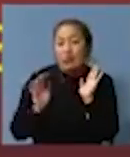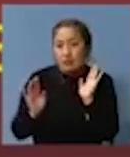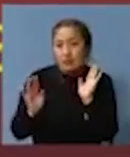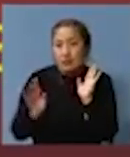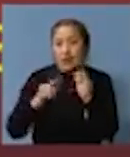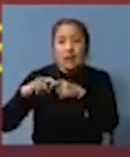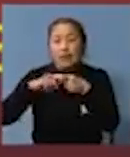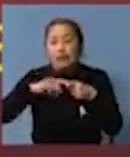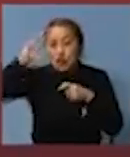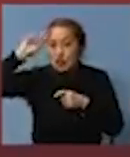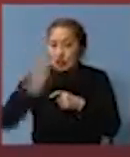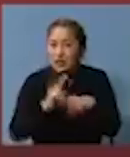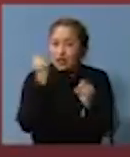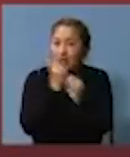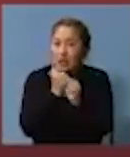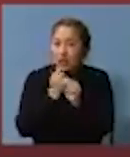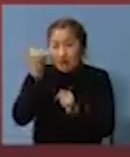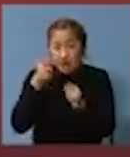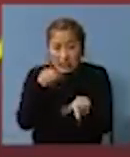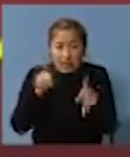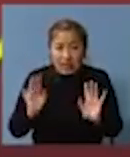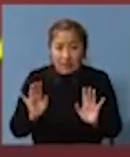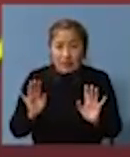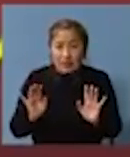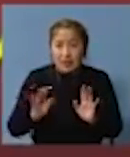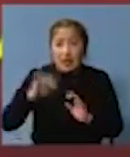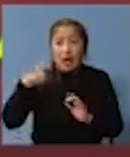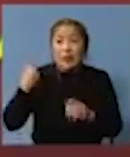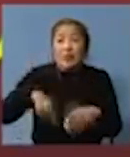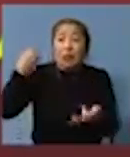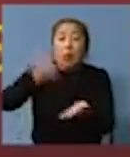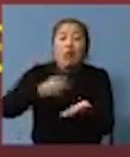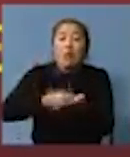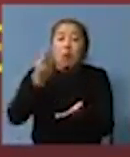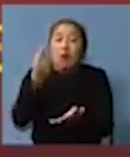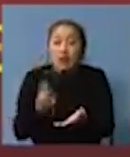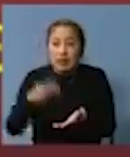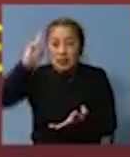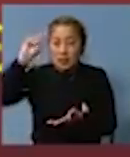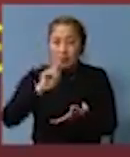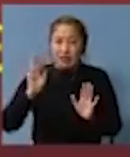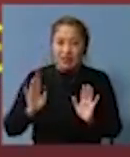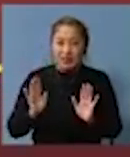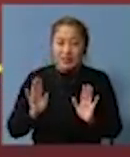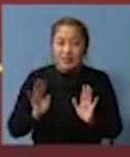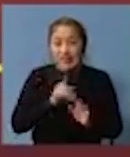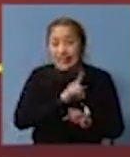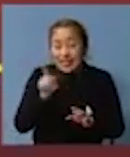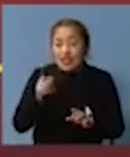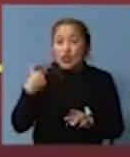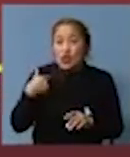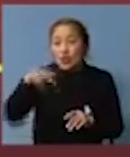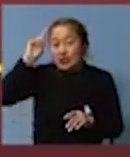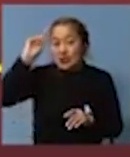los camioneros les respeto, los trabajadores tienen que estar. Y aparte van a poner guita. Yo le voy a respetar eso a ellos. Si es lo que voy a